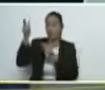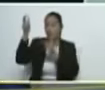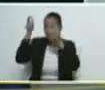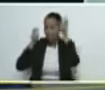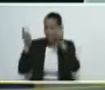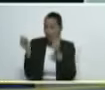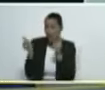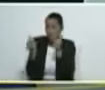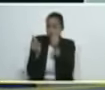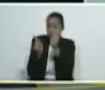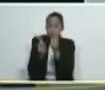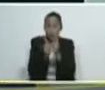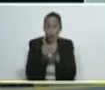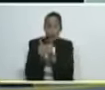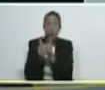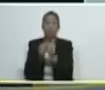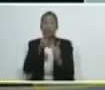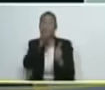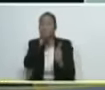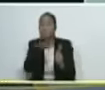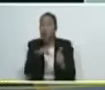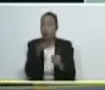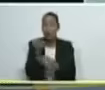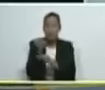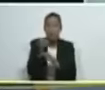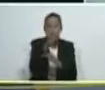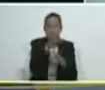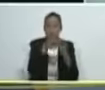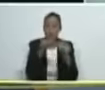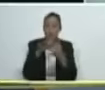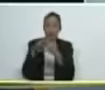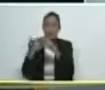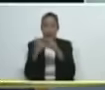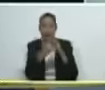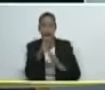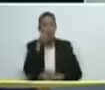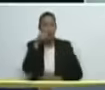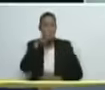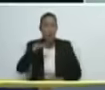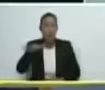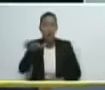pueblo, con el propósito de rehacerlo todo desde el origen